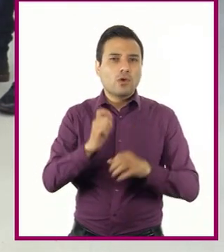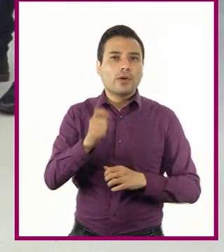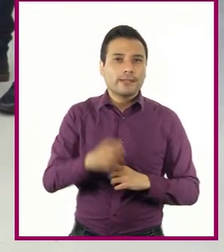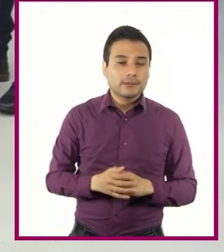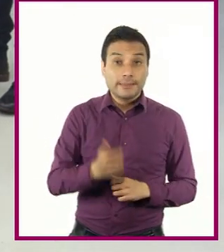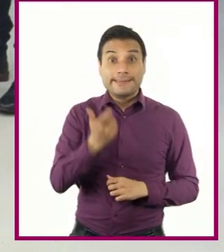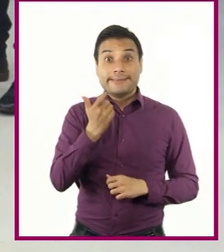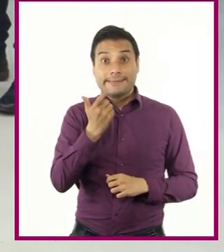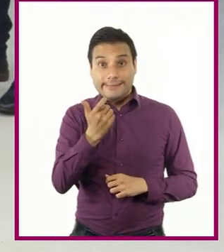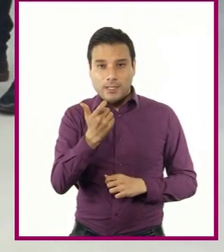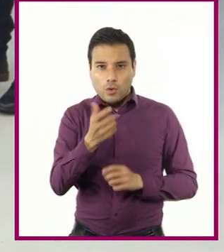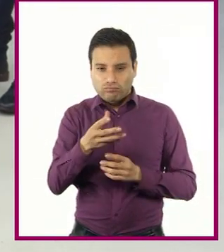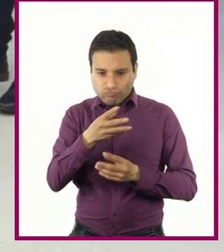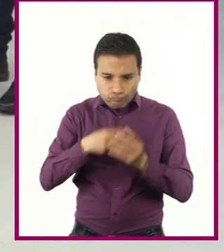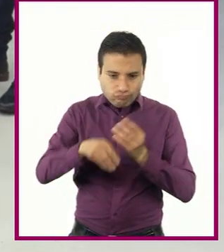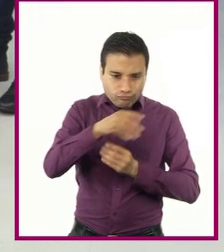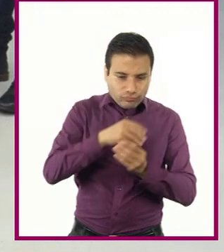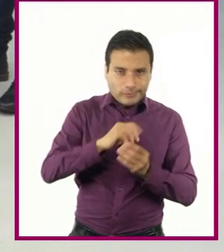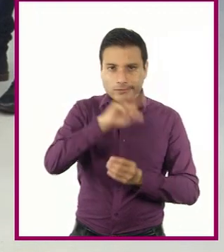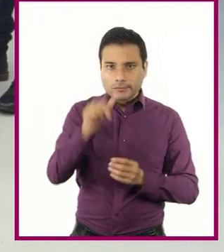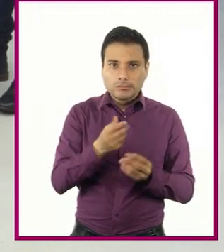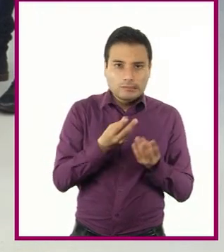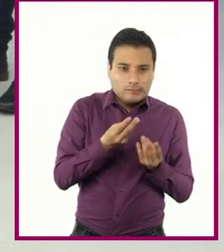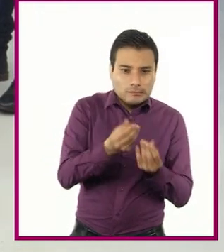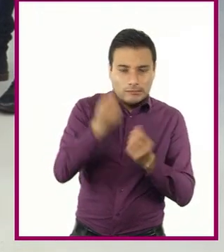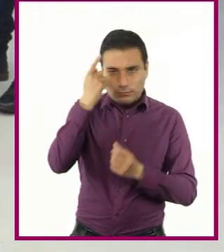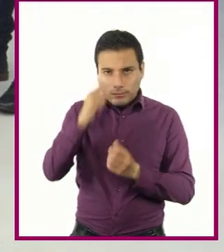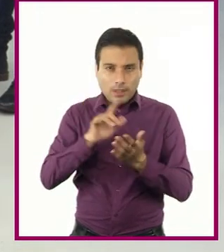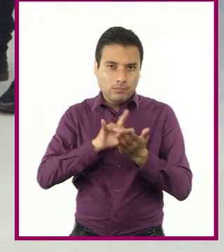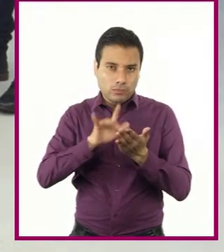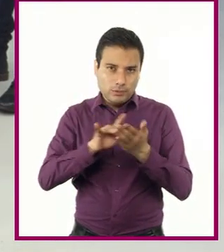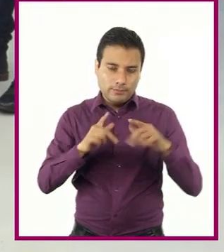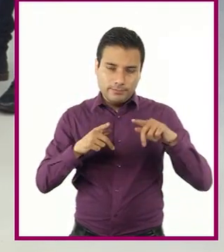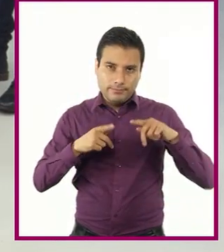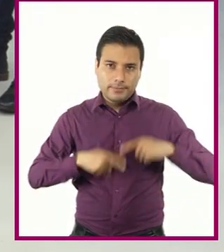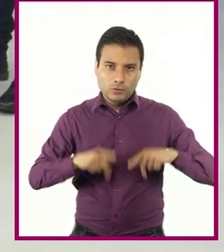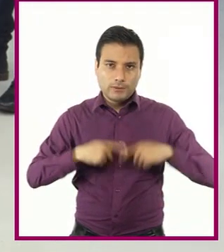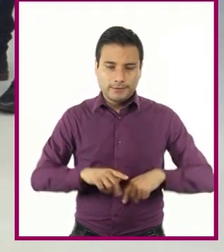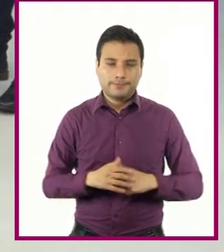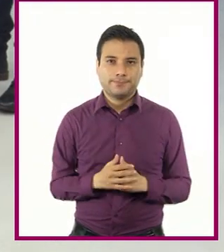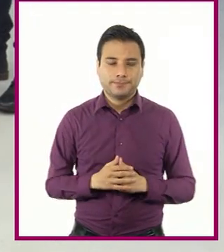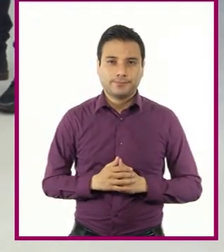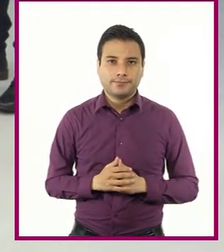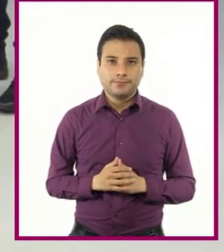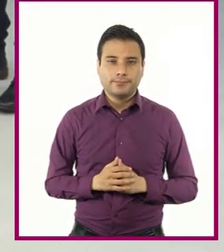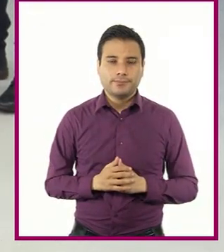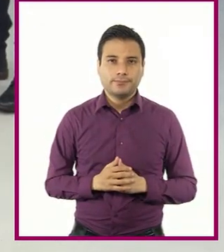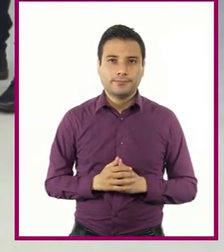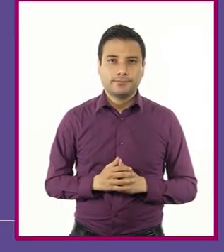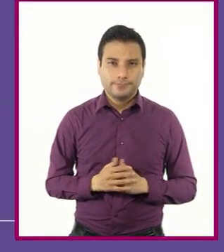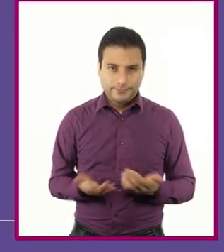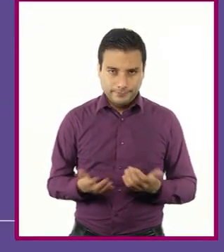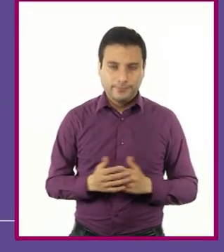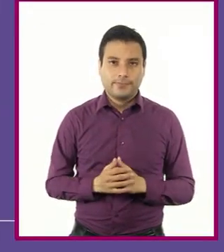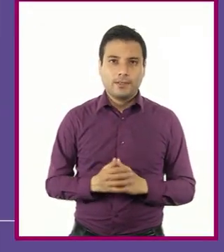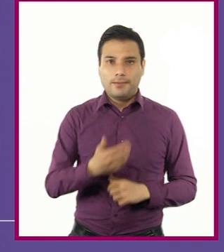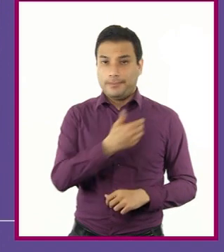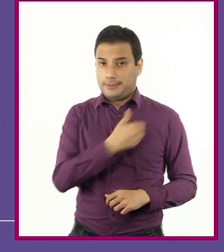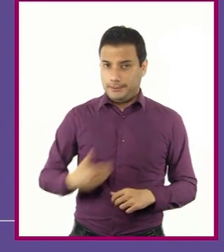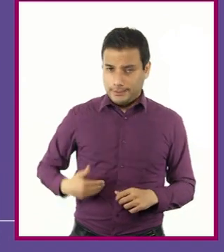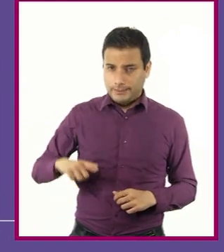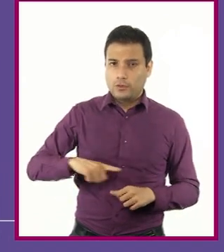recursos públicos y destinarlos al desarrollo social. Son facultades y obligaciones del Poder Ejecutivo: